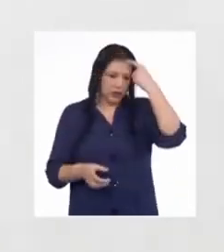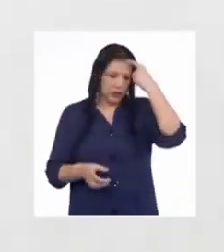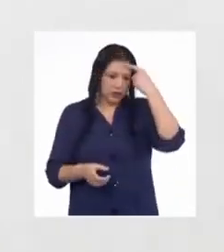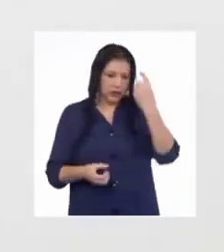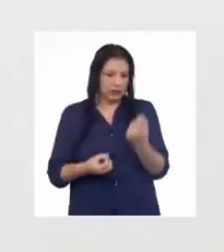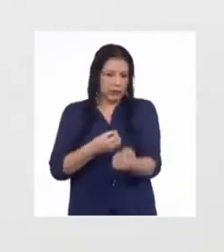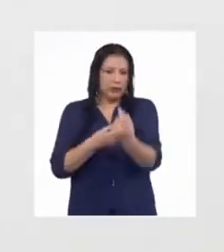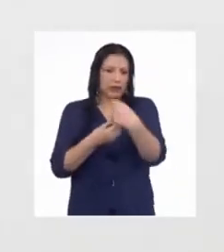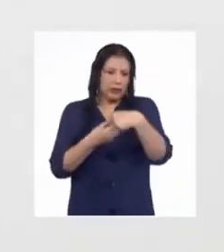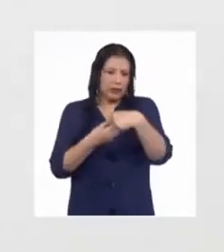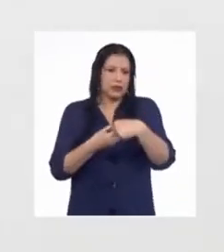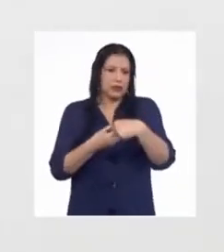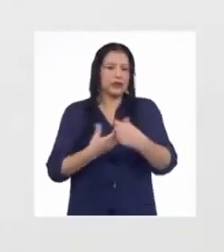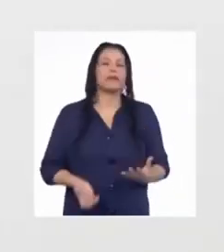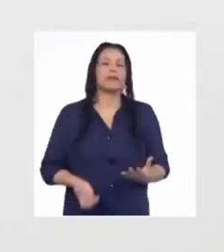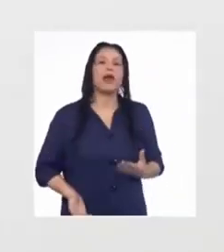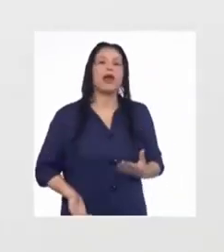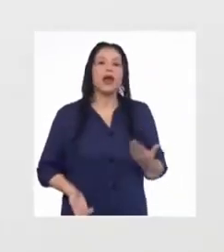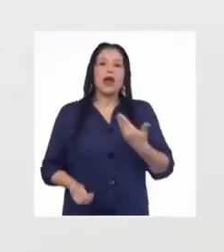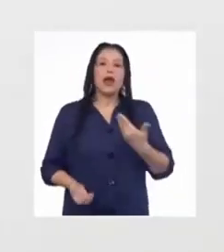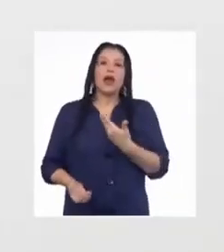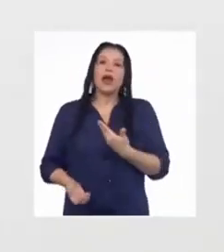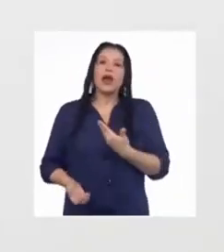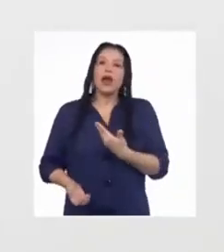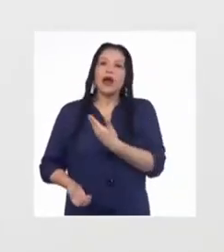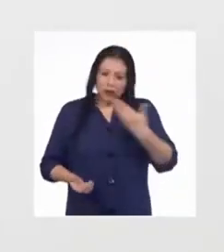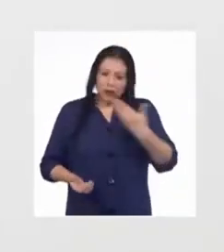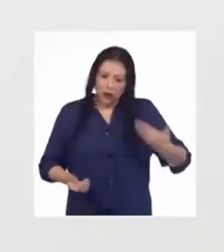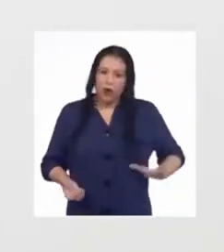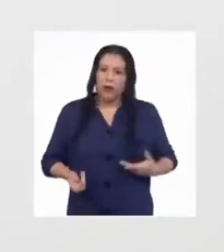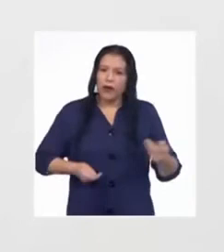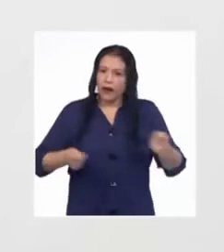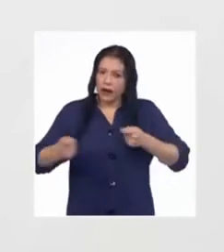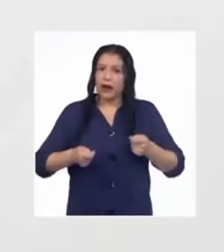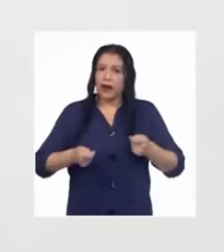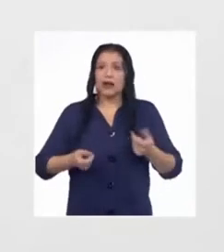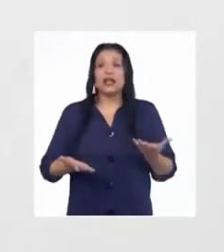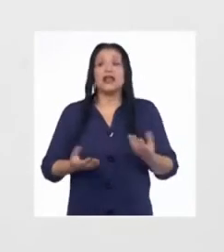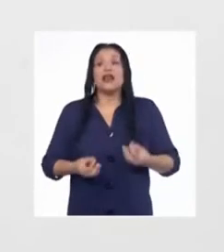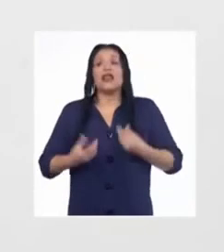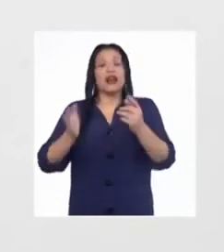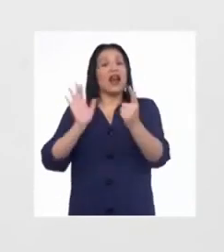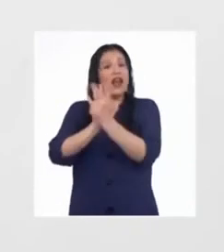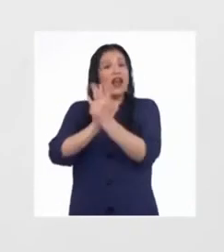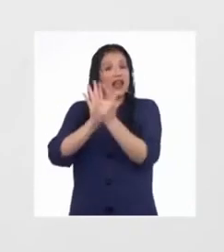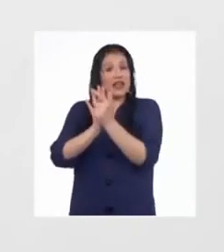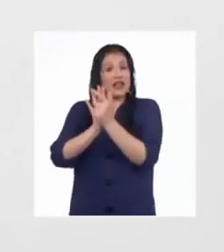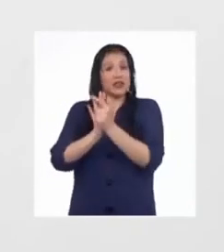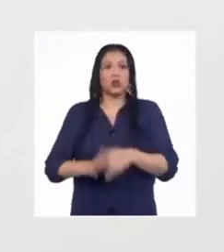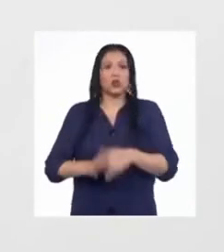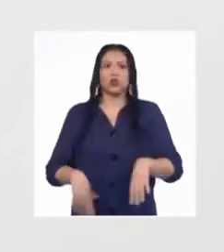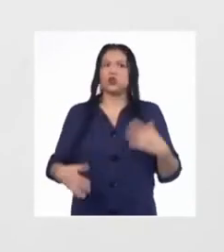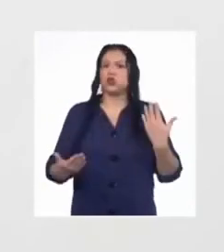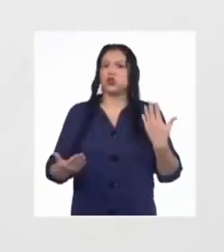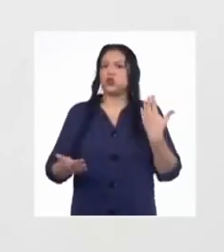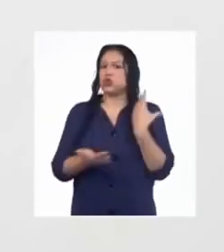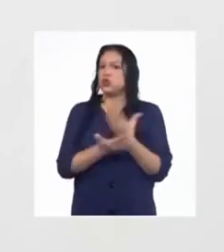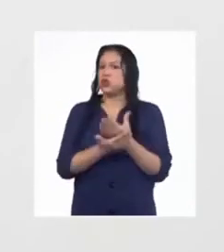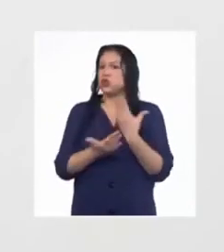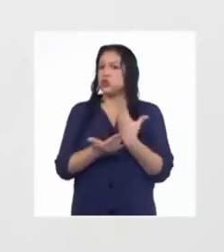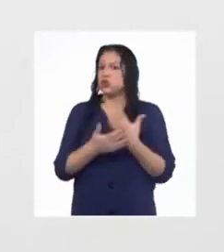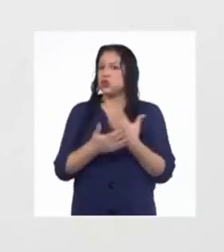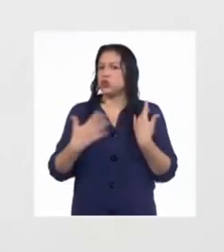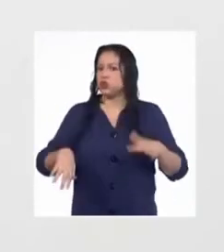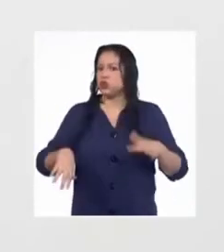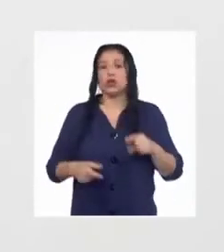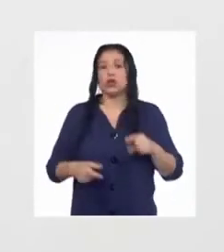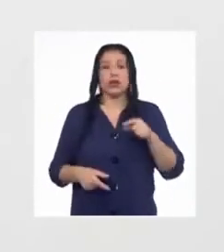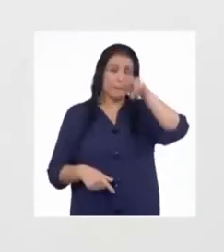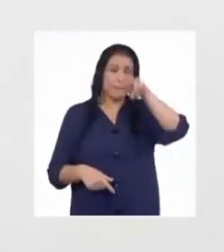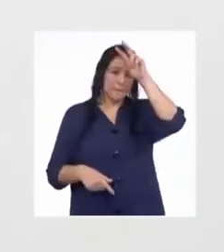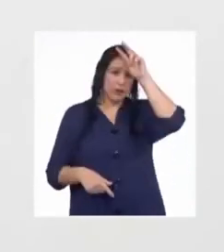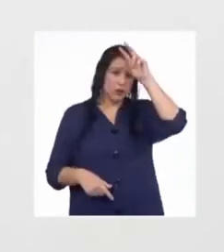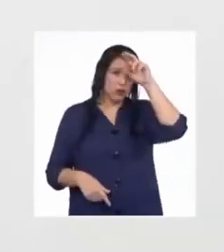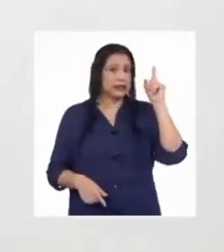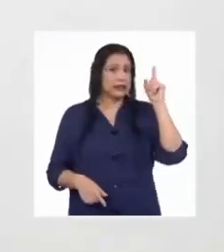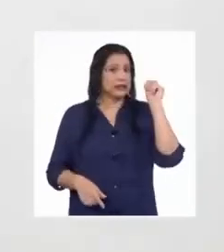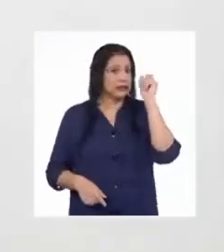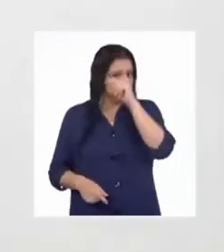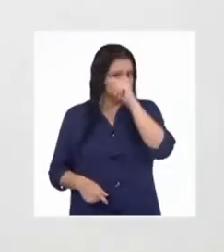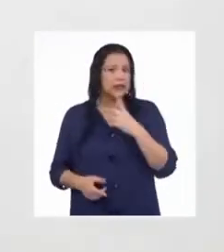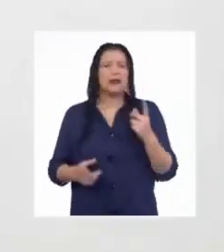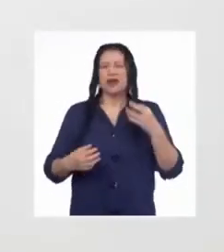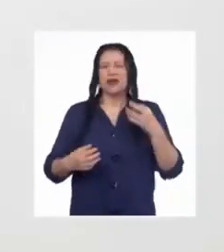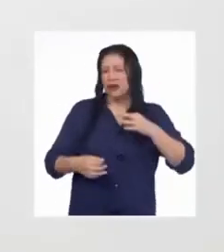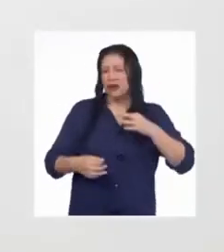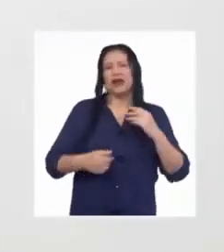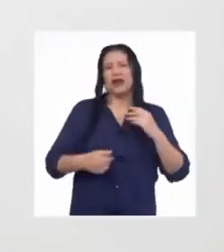pertenecen. Ser gobierno o dar leyes es una prueba de fuego, porque nuestro país es complicado. En realidad todos los países son complicados.